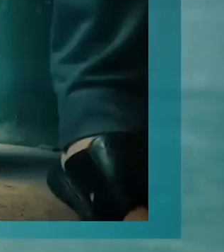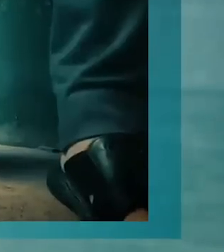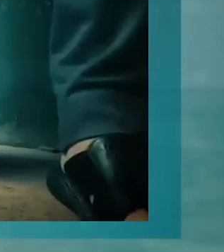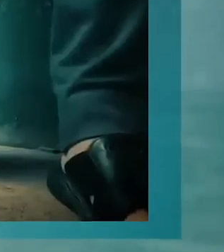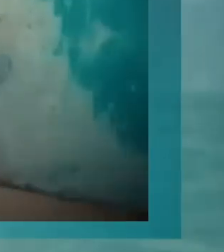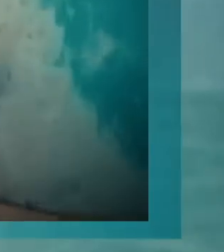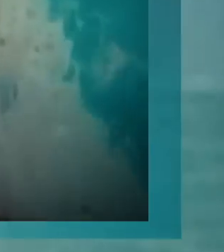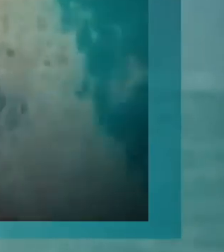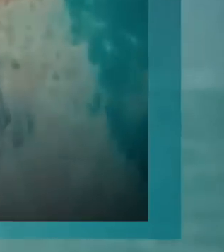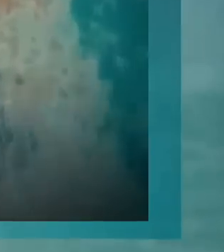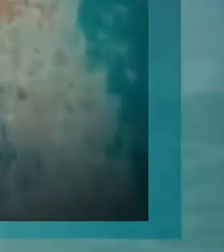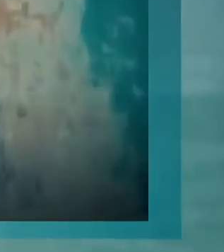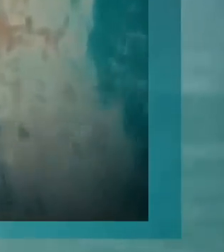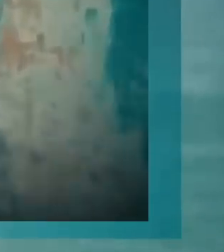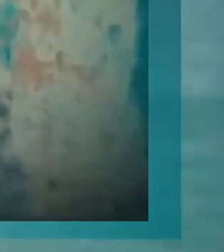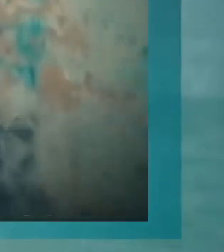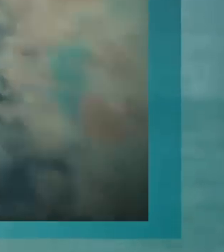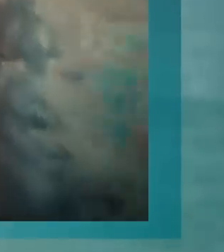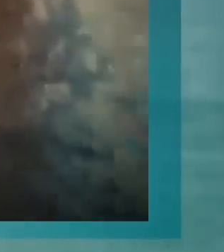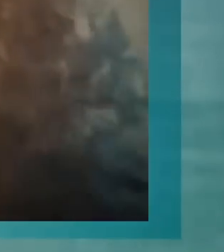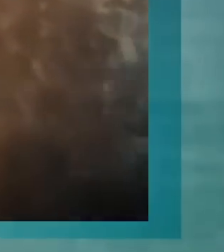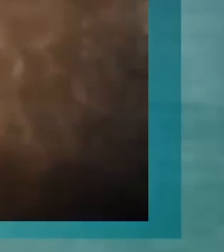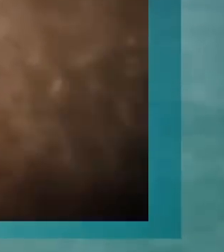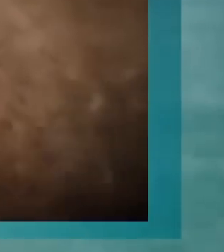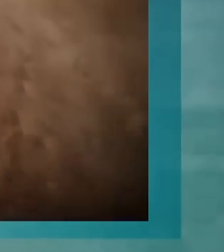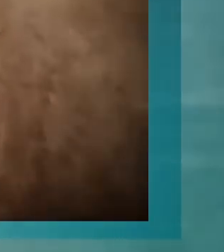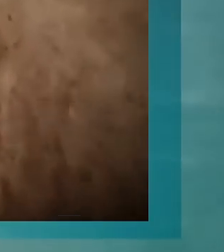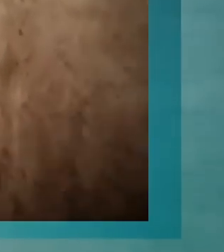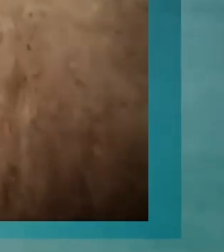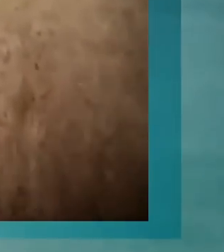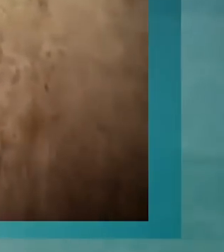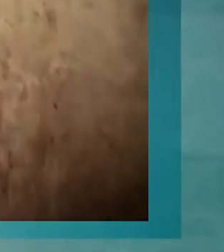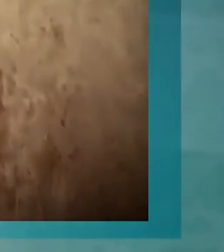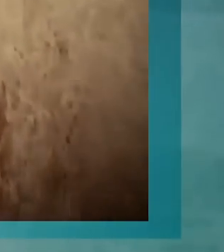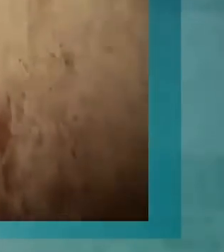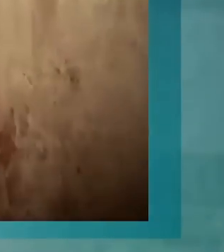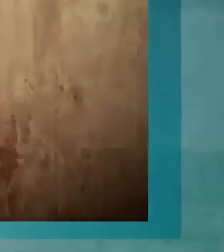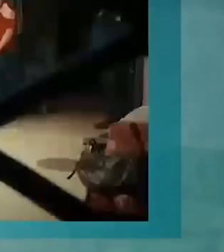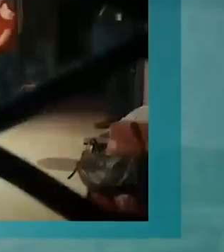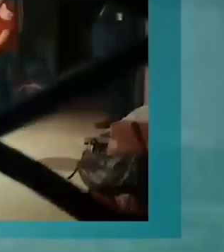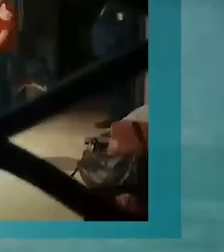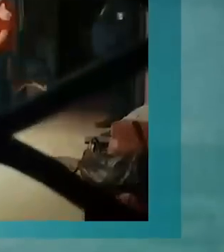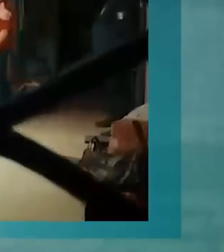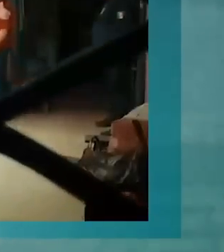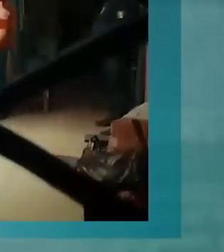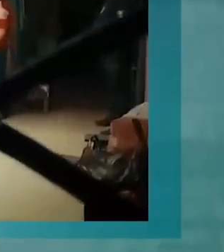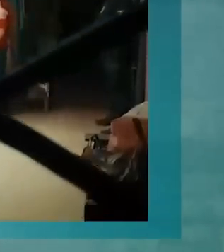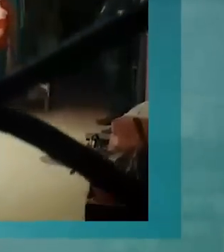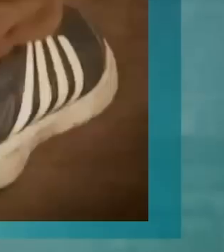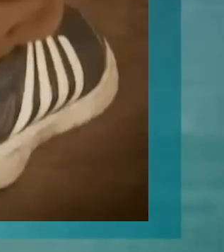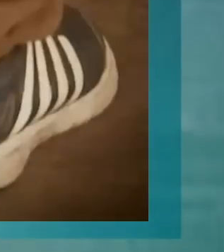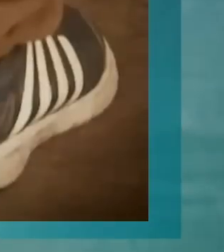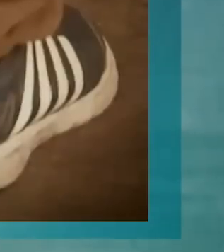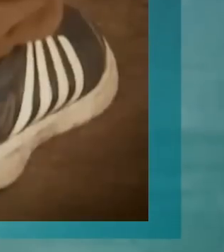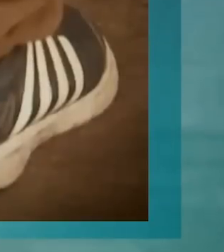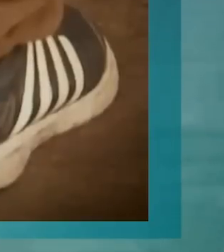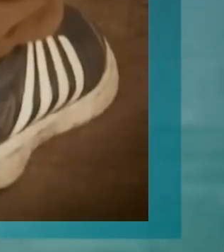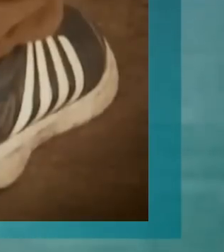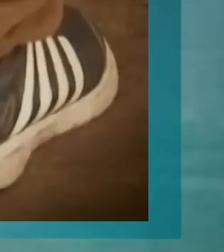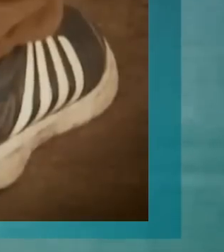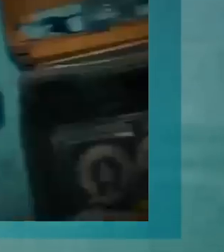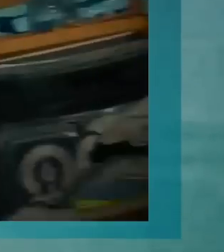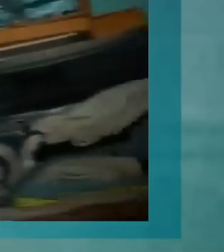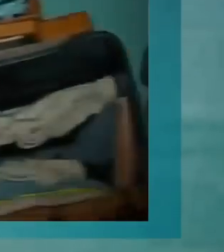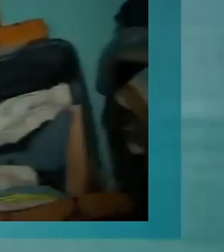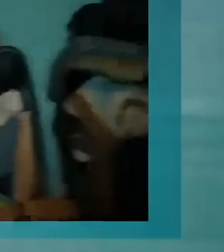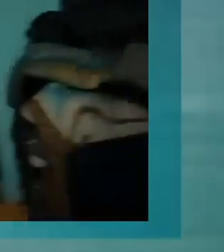que no haya impunidad en delitos graves del fuero común y federal. Consideró que su eliminación generaría actos de corrupción